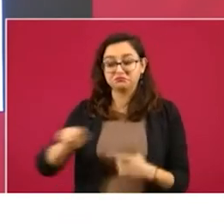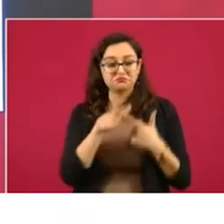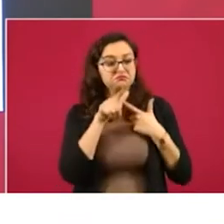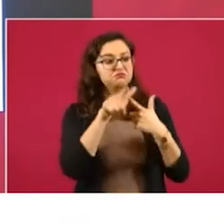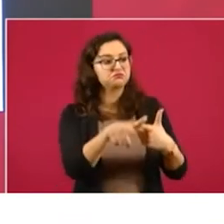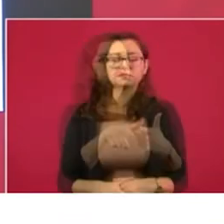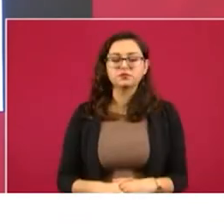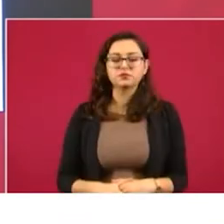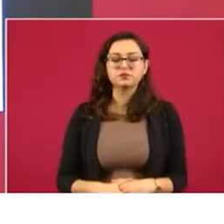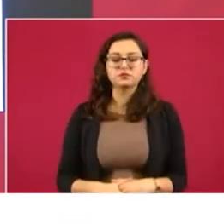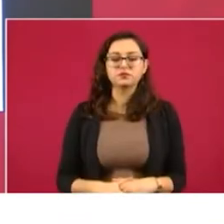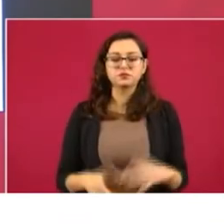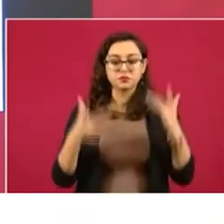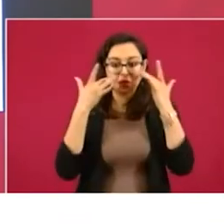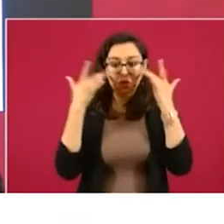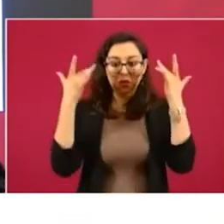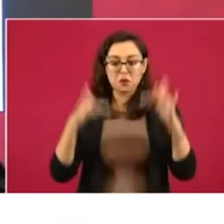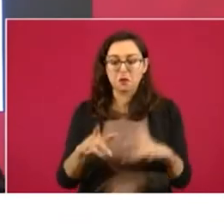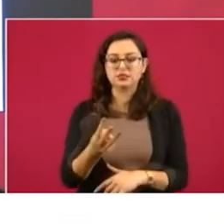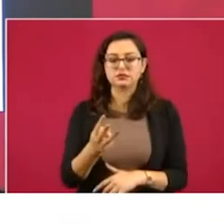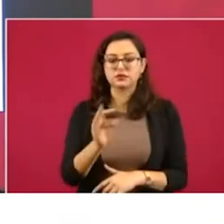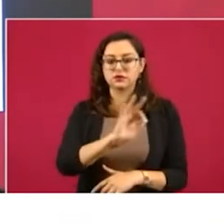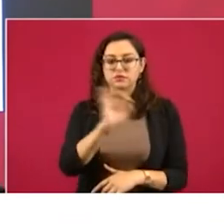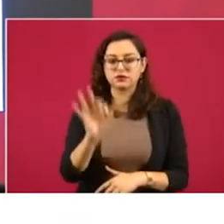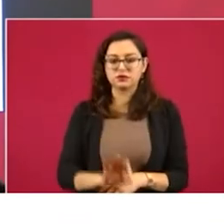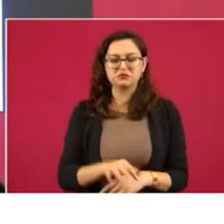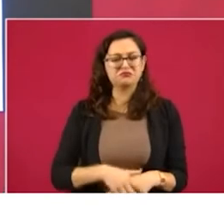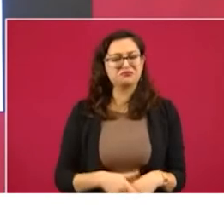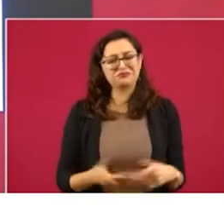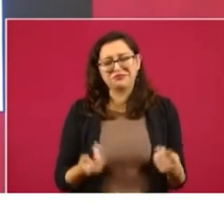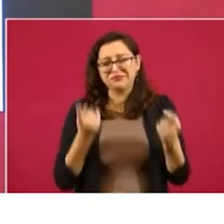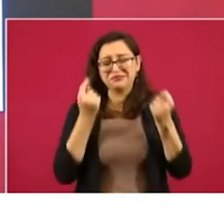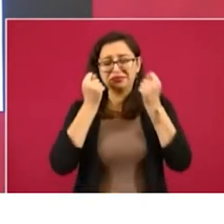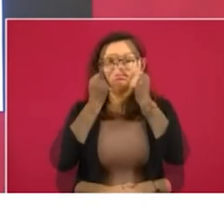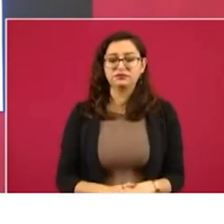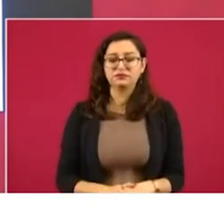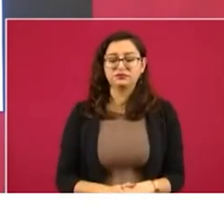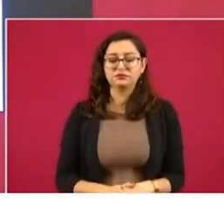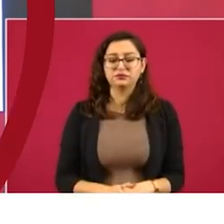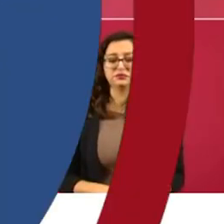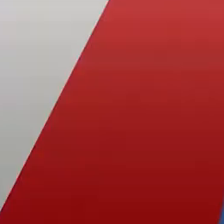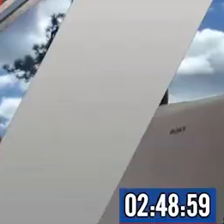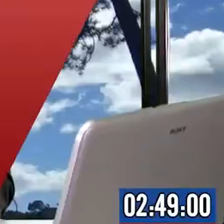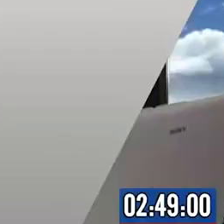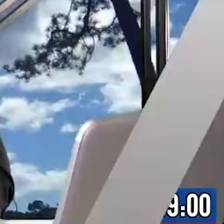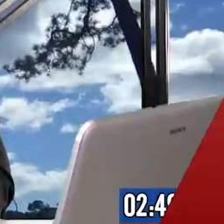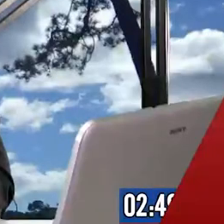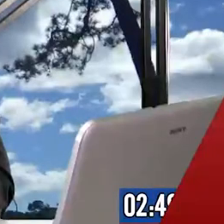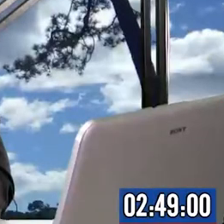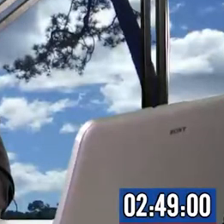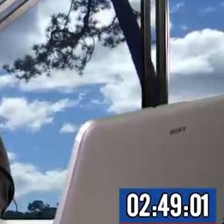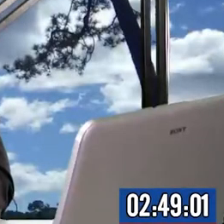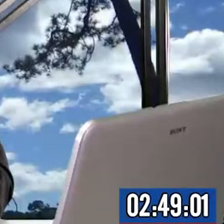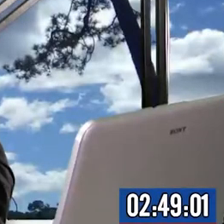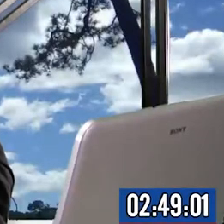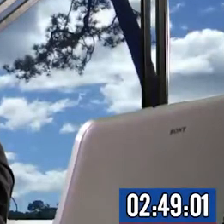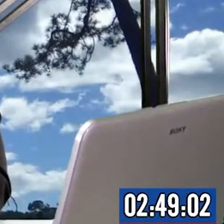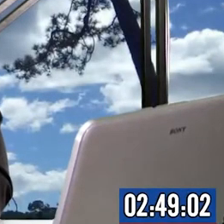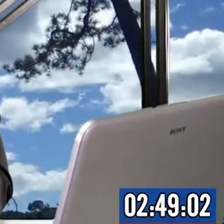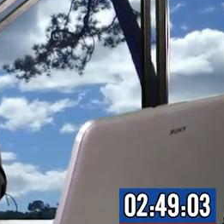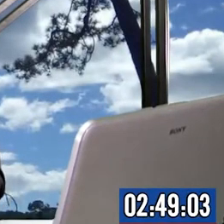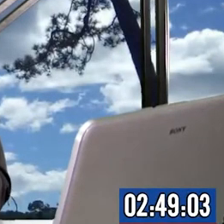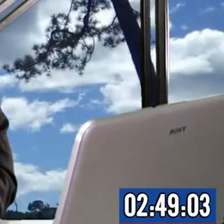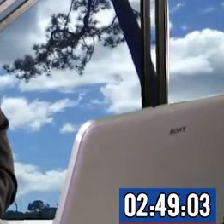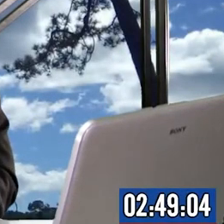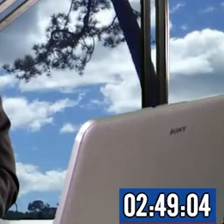71.1 que renuncie 23 no le importa le da igual 2 no contesto 3.9 bien